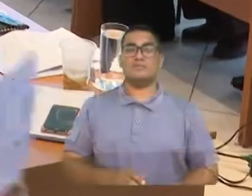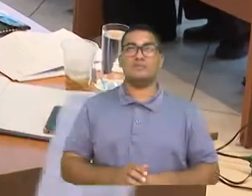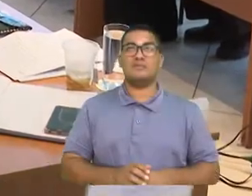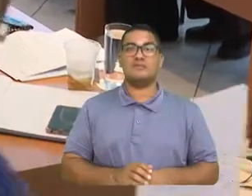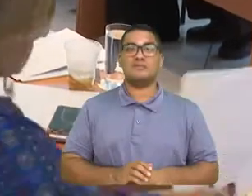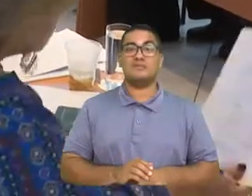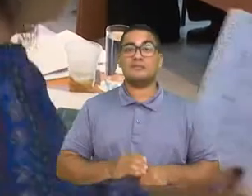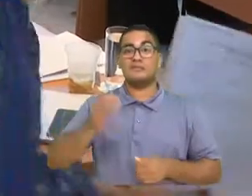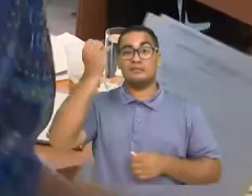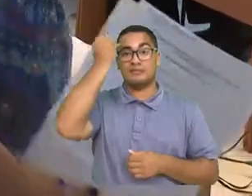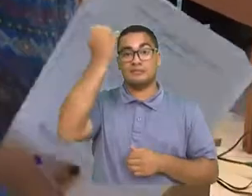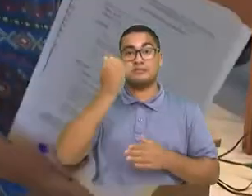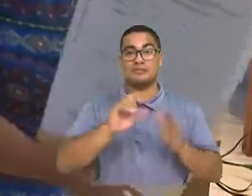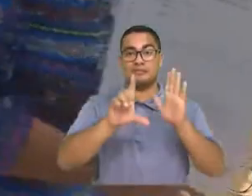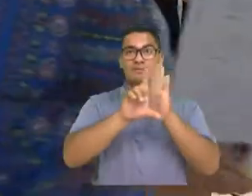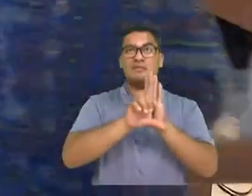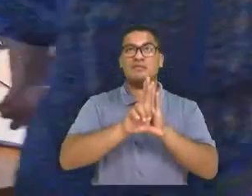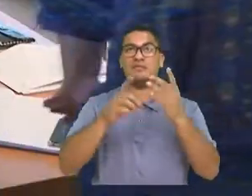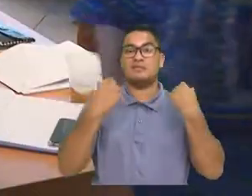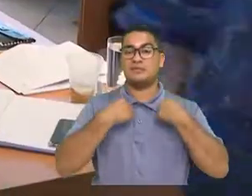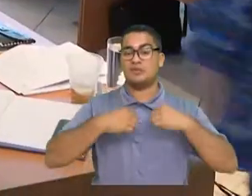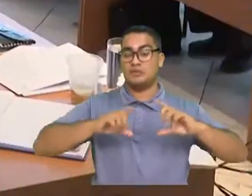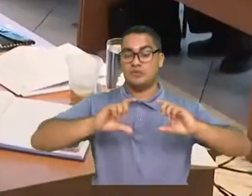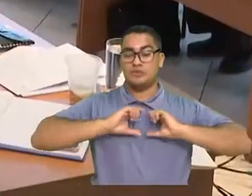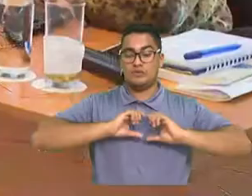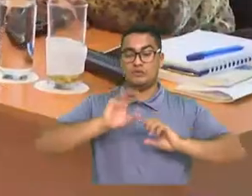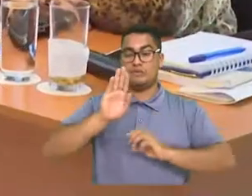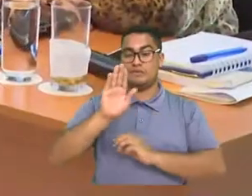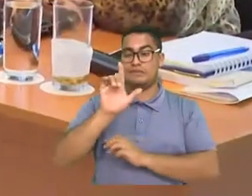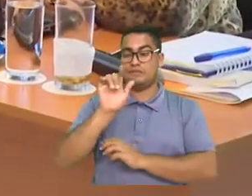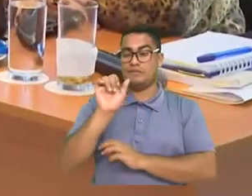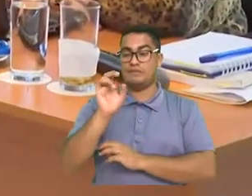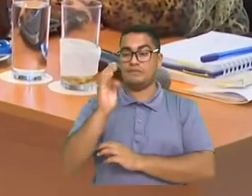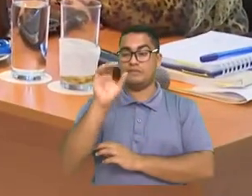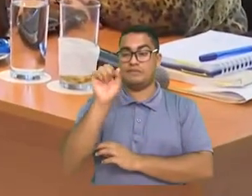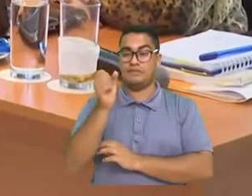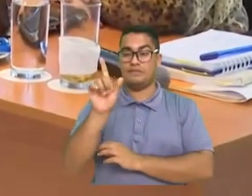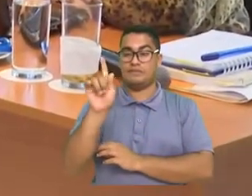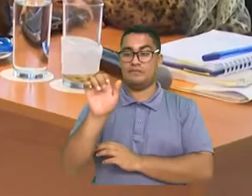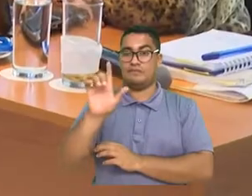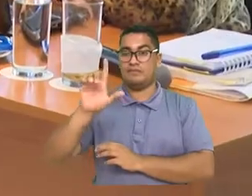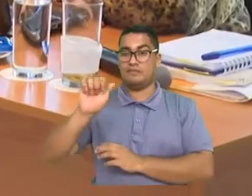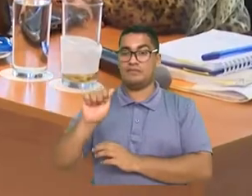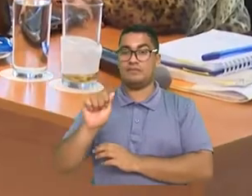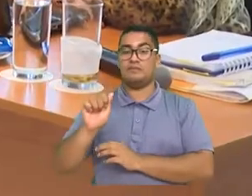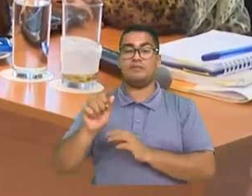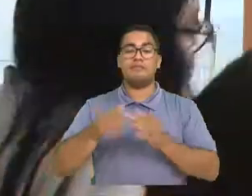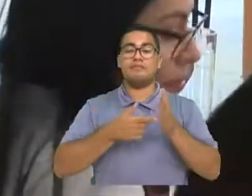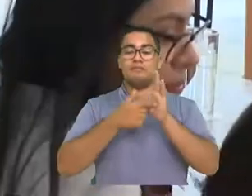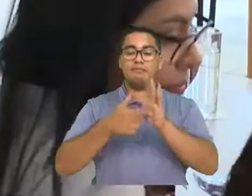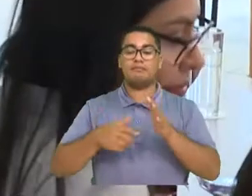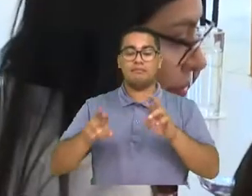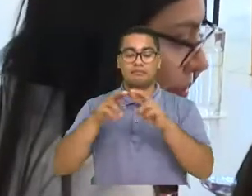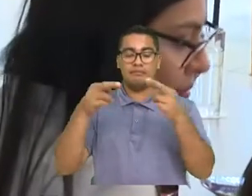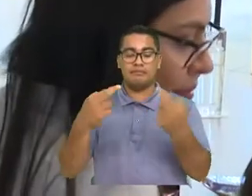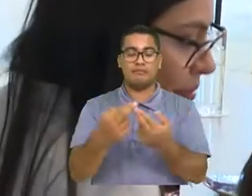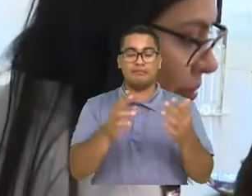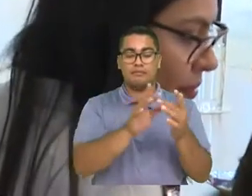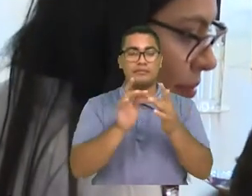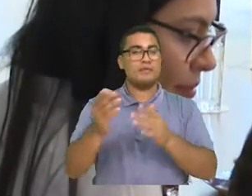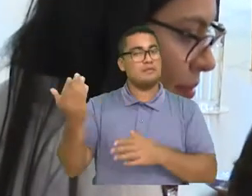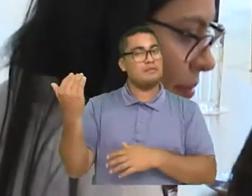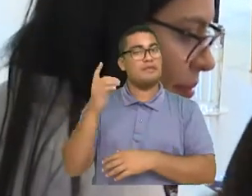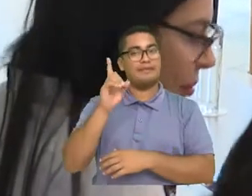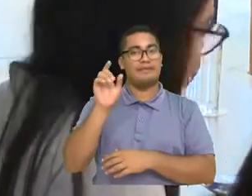La iniciativa de ley creadora de la Orden Blanca Estela Arauz Pineda fue presentada en sesión especial el pasado 10 de marzo, durante